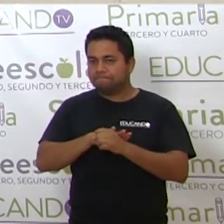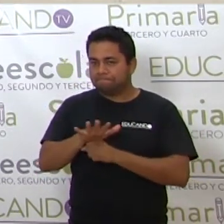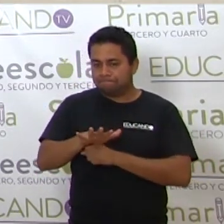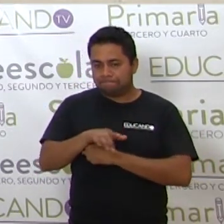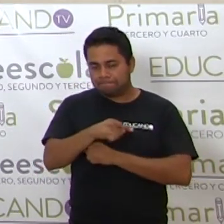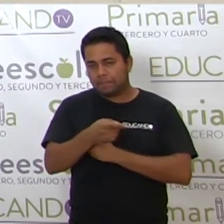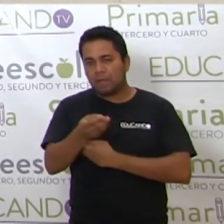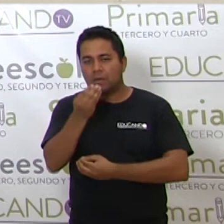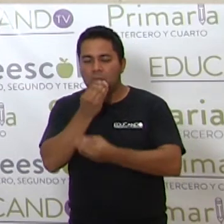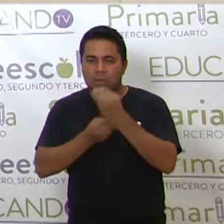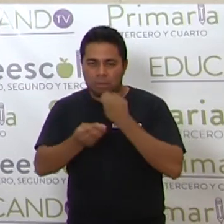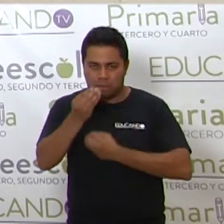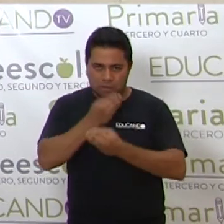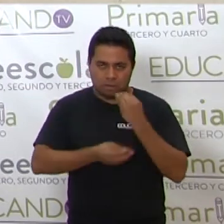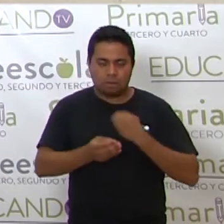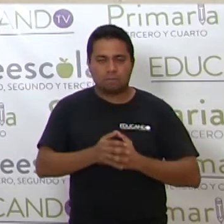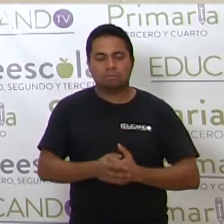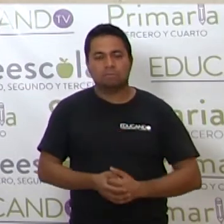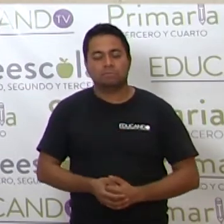comiendo